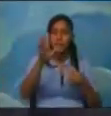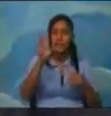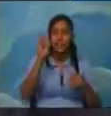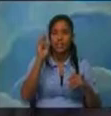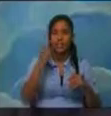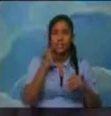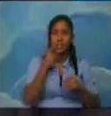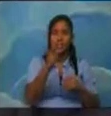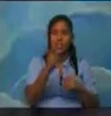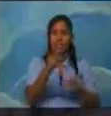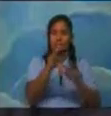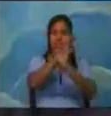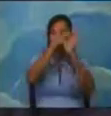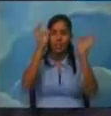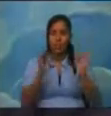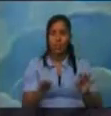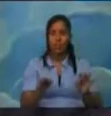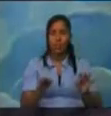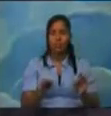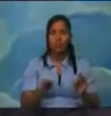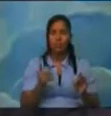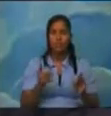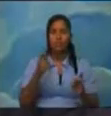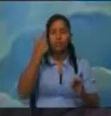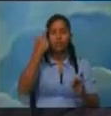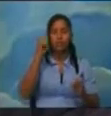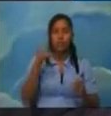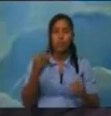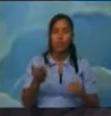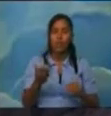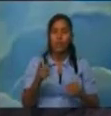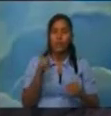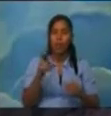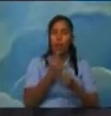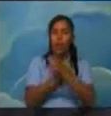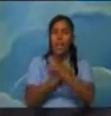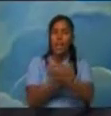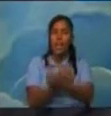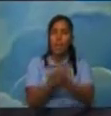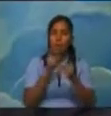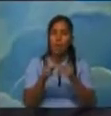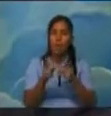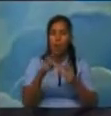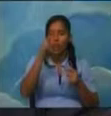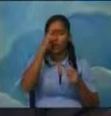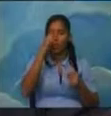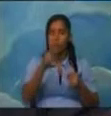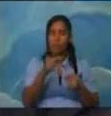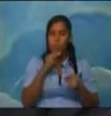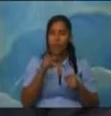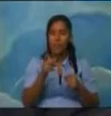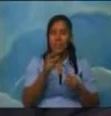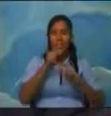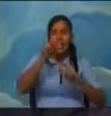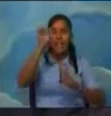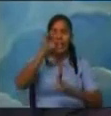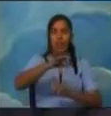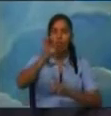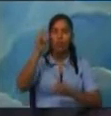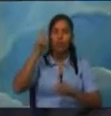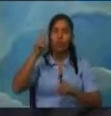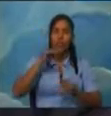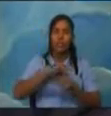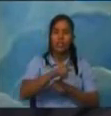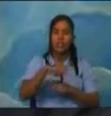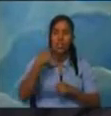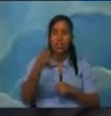y dice de la siguiente manera: y por cuanto él amó a tus padres, escogió su descendencia después